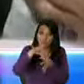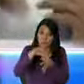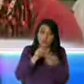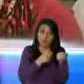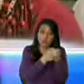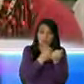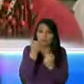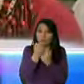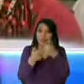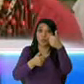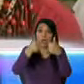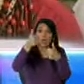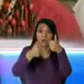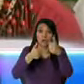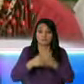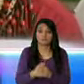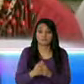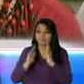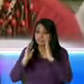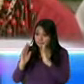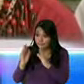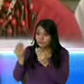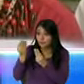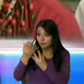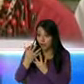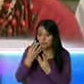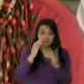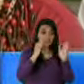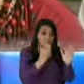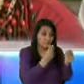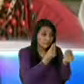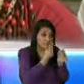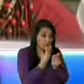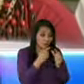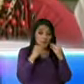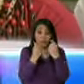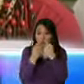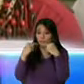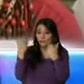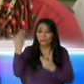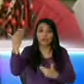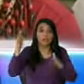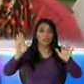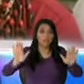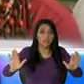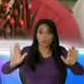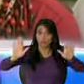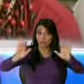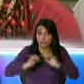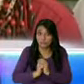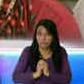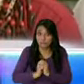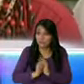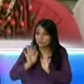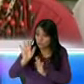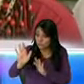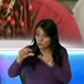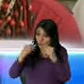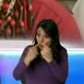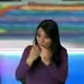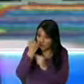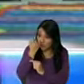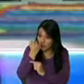vuelta. Para escuchar los criterios de las organizaciones, los criterios de las bases del movimiento